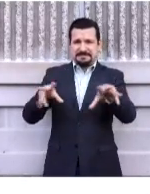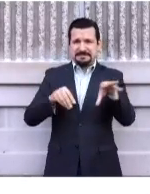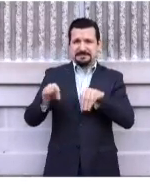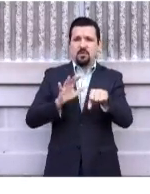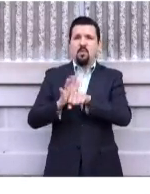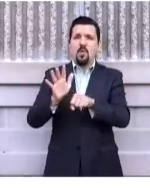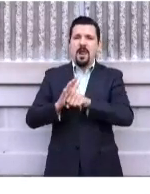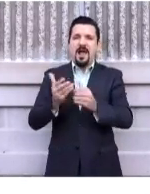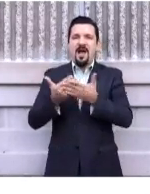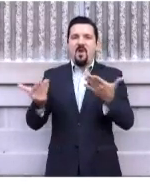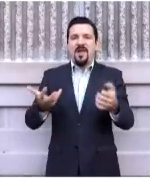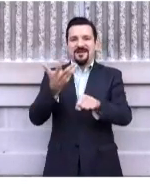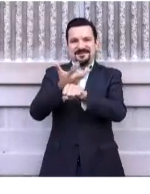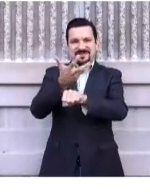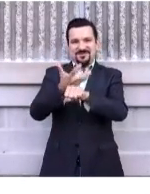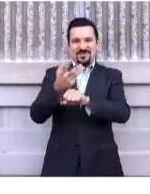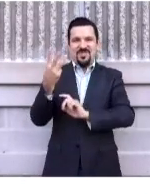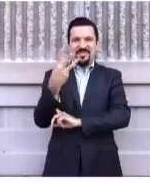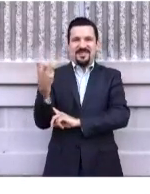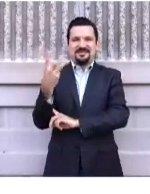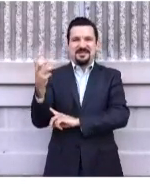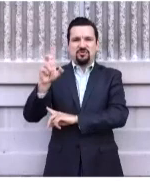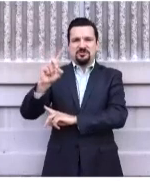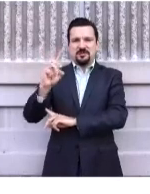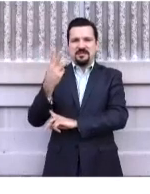es Estados Unidos, que tiene